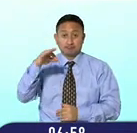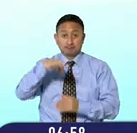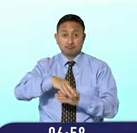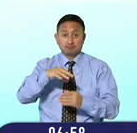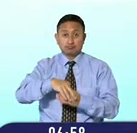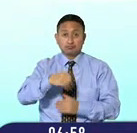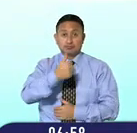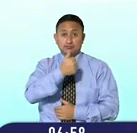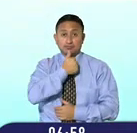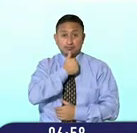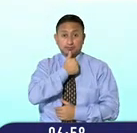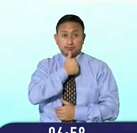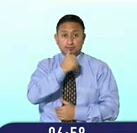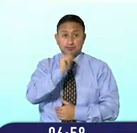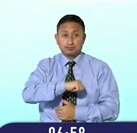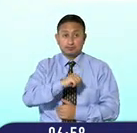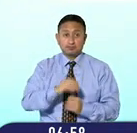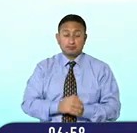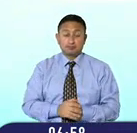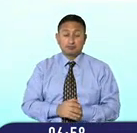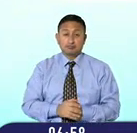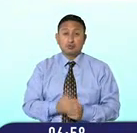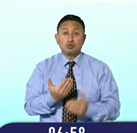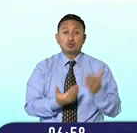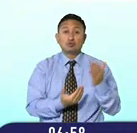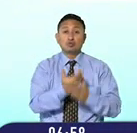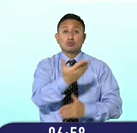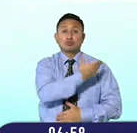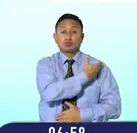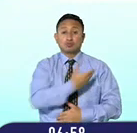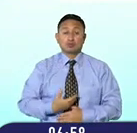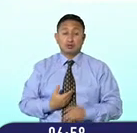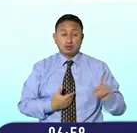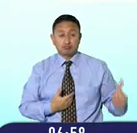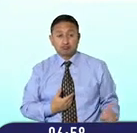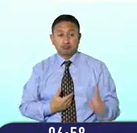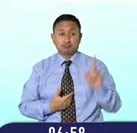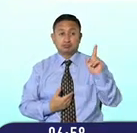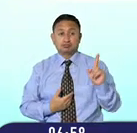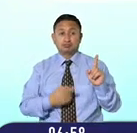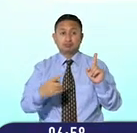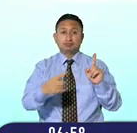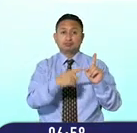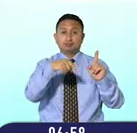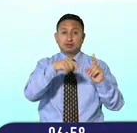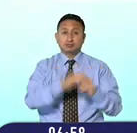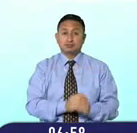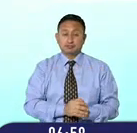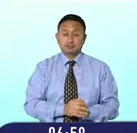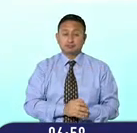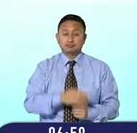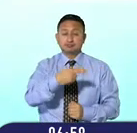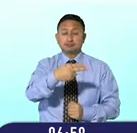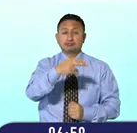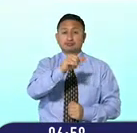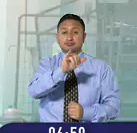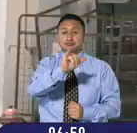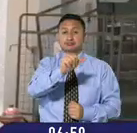secreto y escrito, deberán elegir a su nuevo presidente para que tome la posta a Vladimir Jaya.